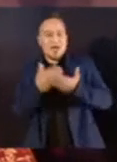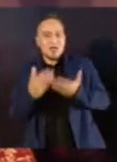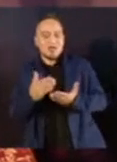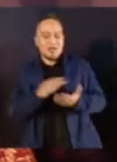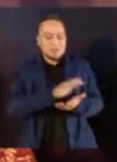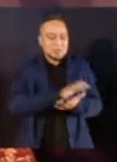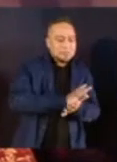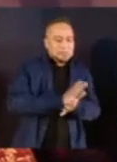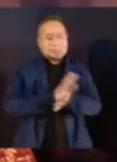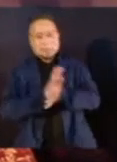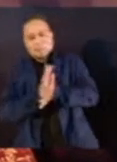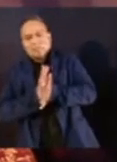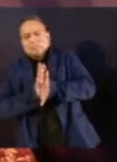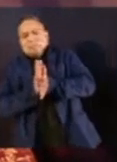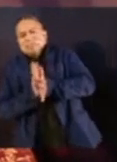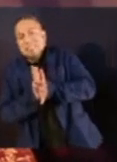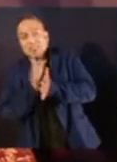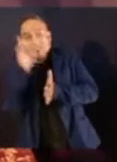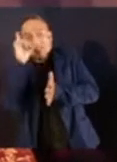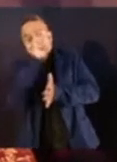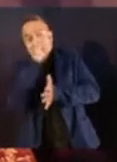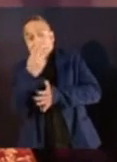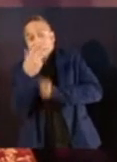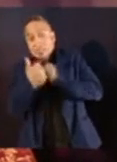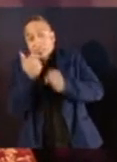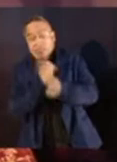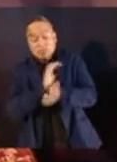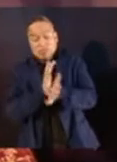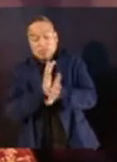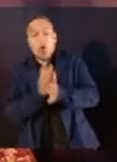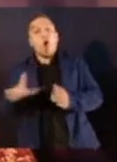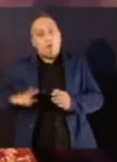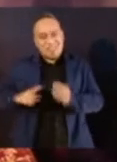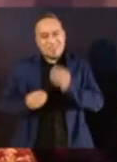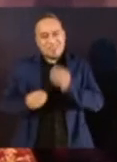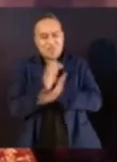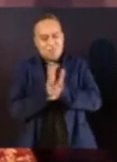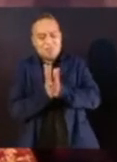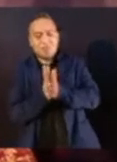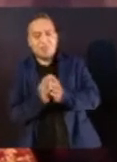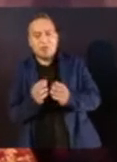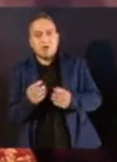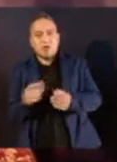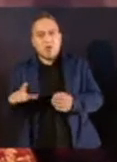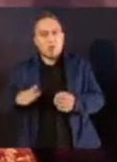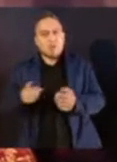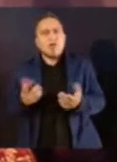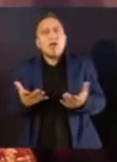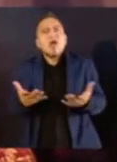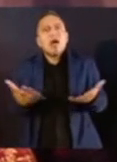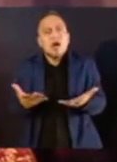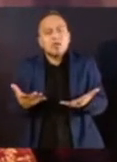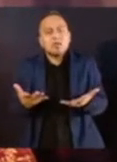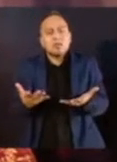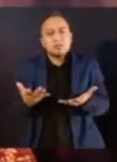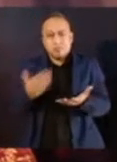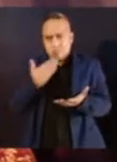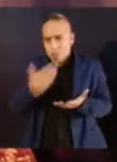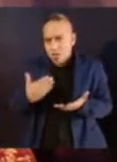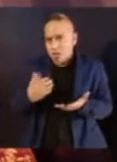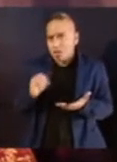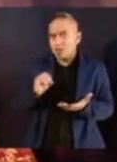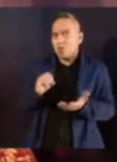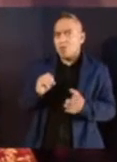pero al menos, ¿qué se está haciendo para sentar las bases o reencauzar al navío nacional en